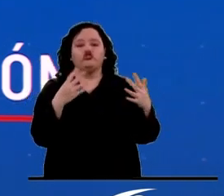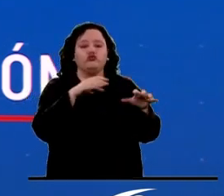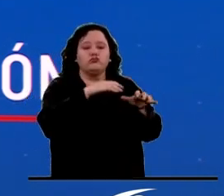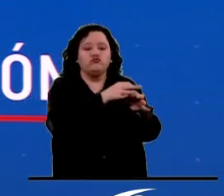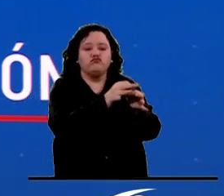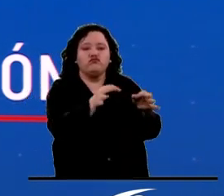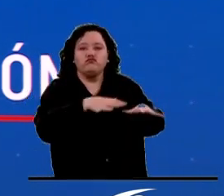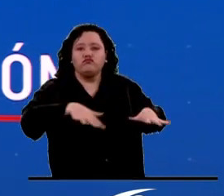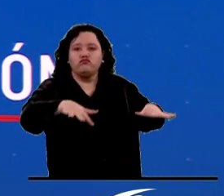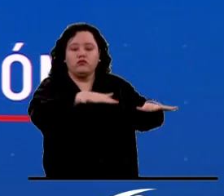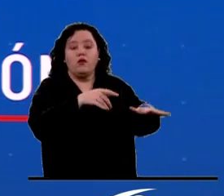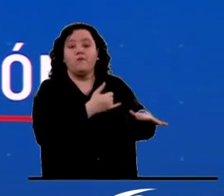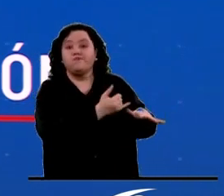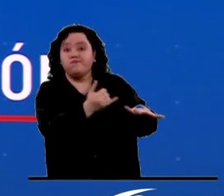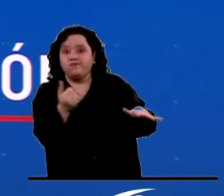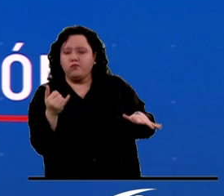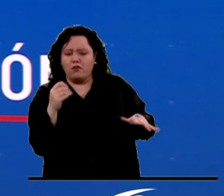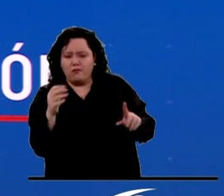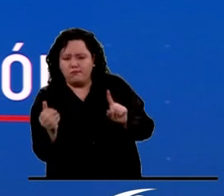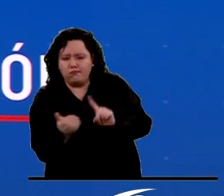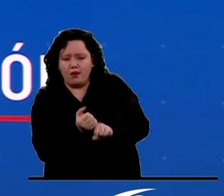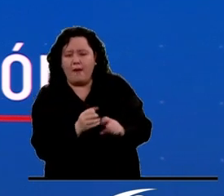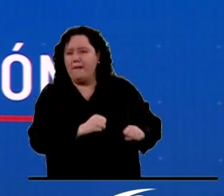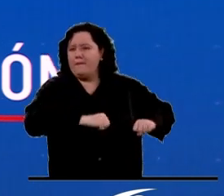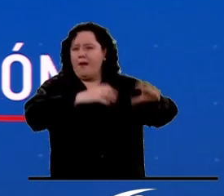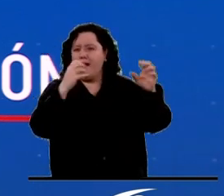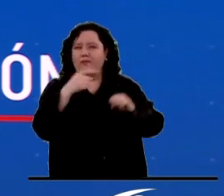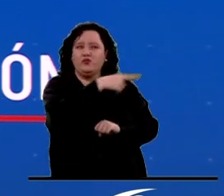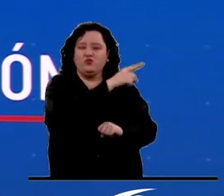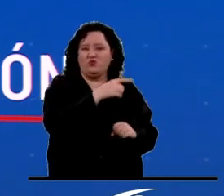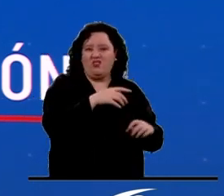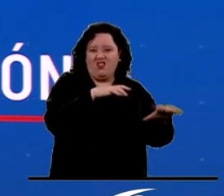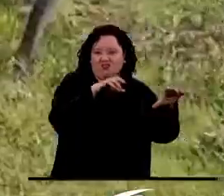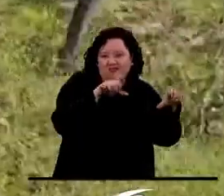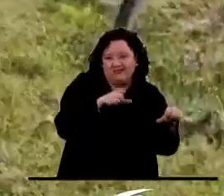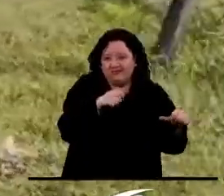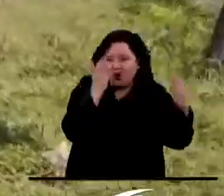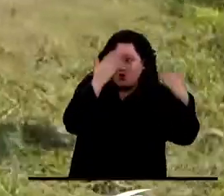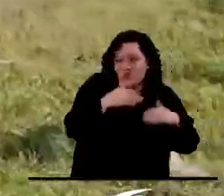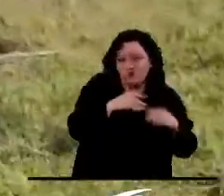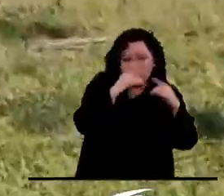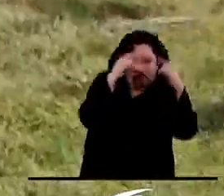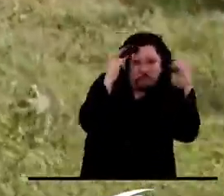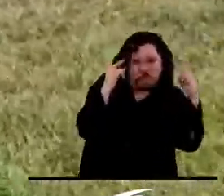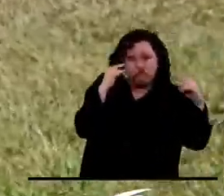la operación también se ubicaron explosivos y trincheras de los criminales.